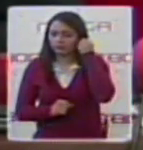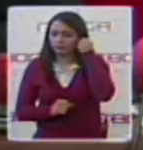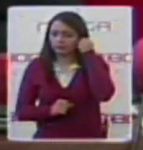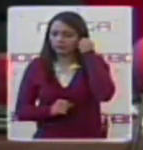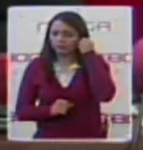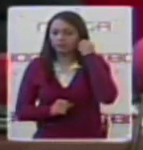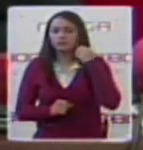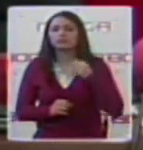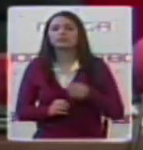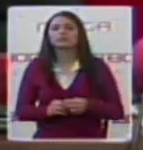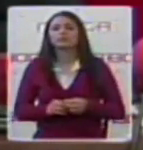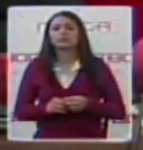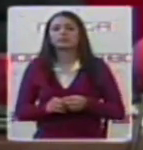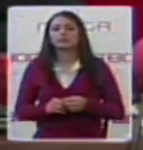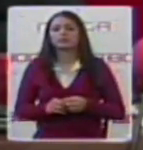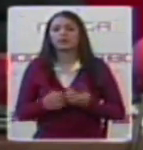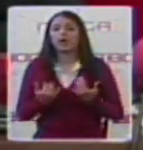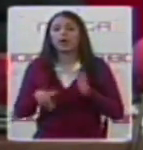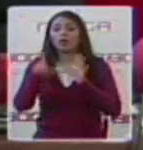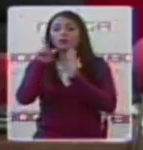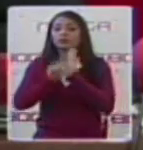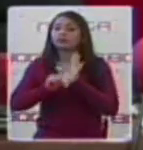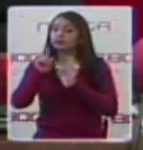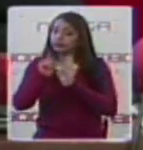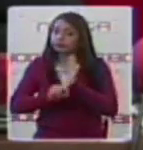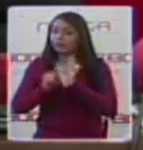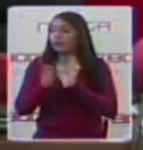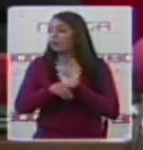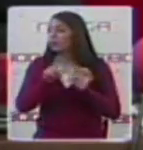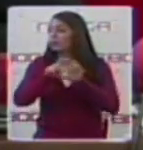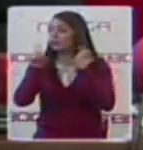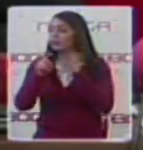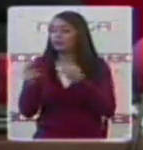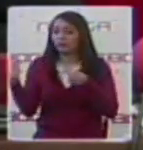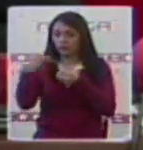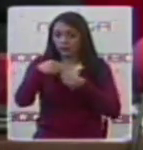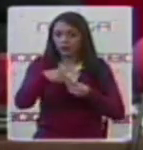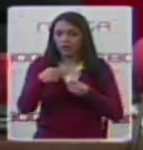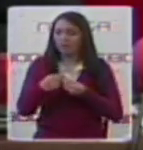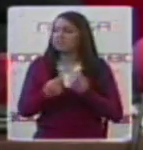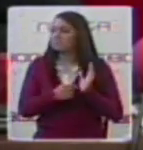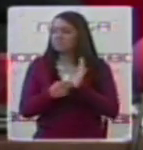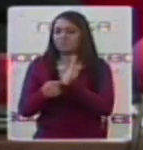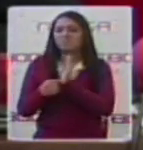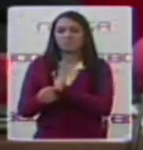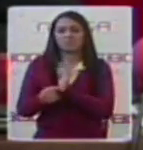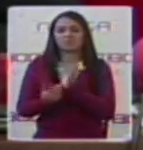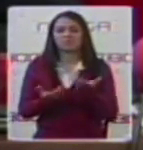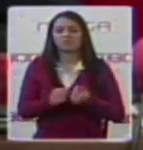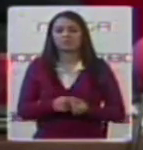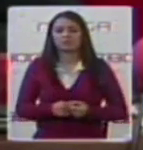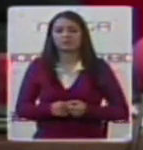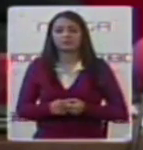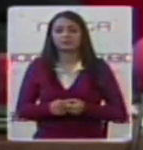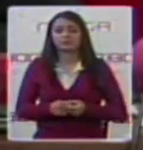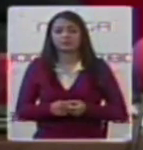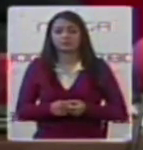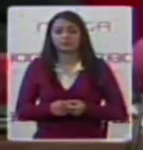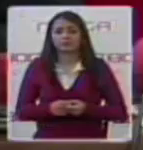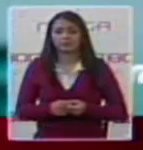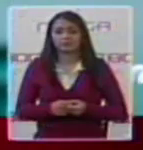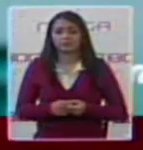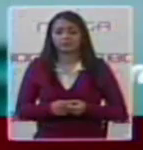ser ofertas exclusivas para aquellas compañías que participen en esa rueda de negocios.